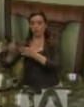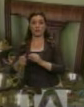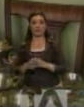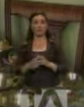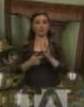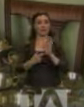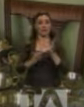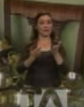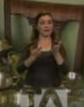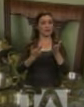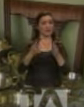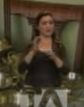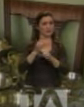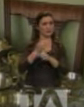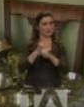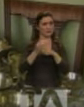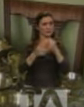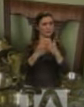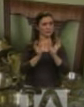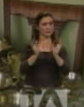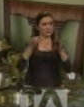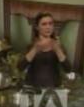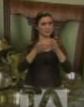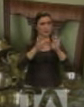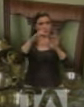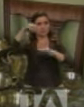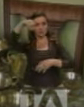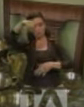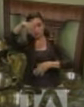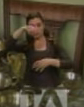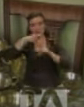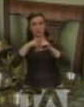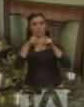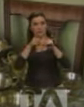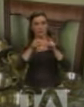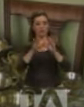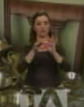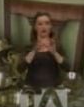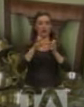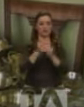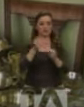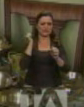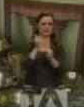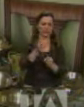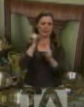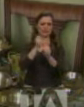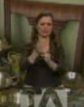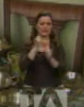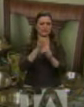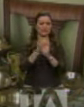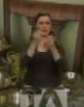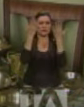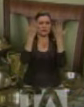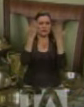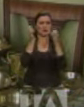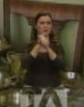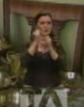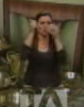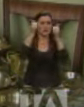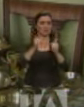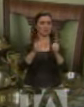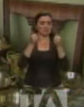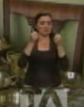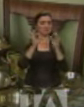solo se elaboran pailas, sino también adornos y campanas, que solo toman forma en las manos laboriosas de estos artesanos que dominan muy